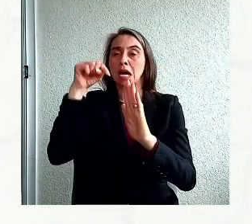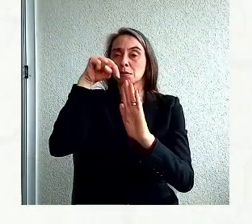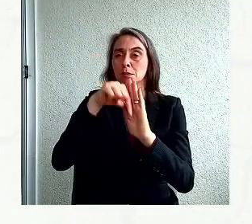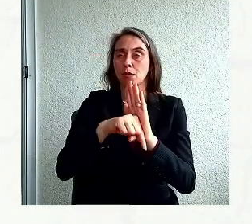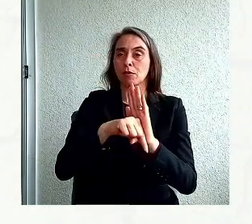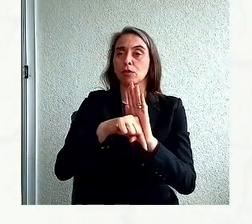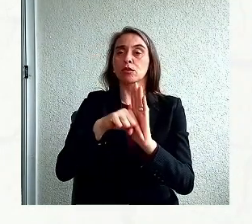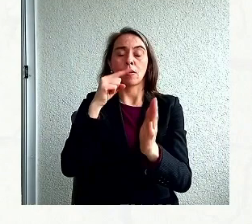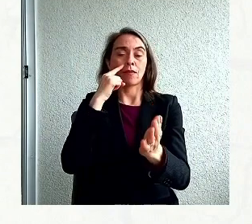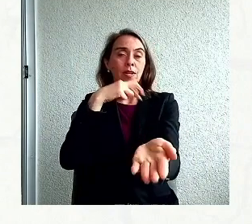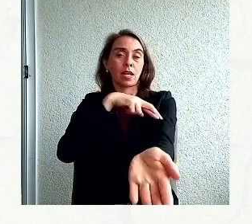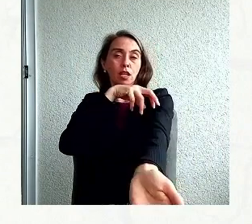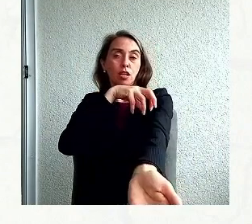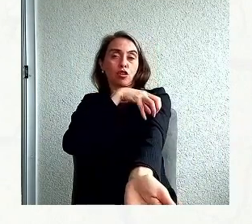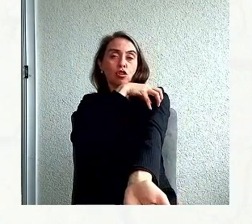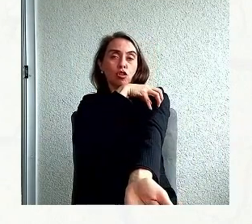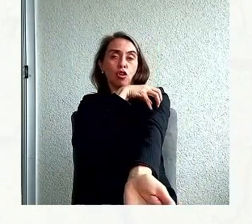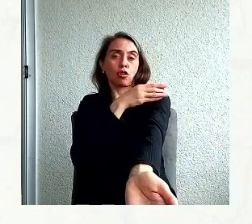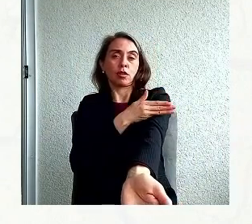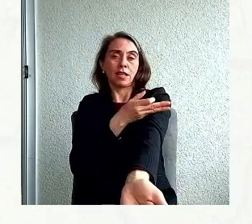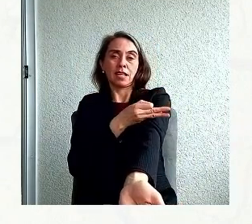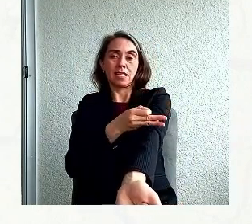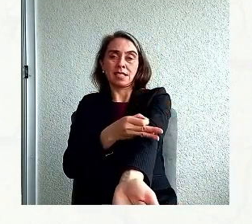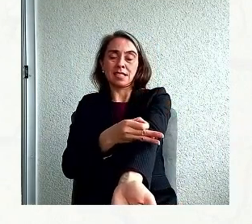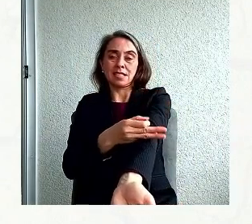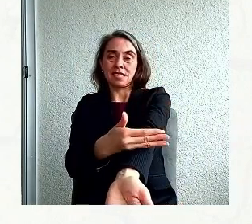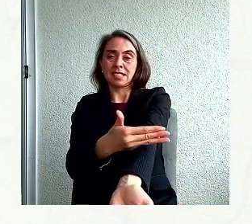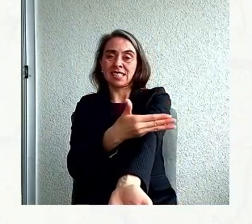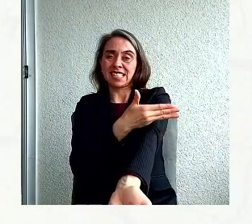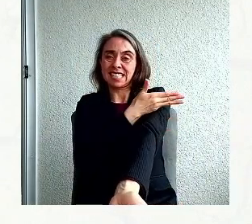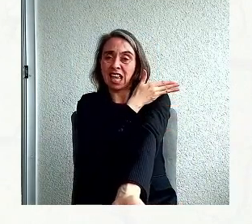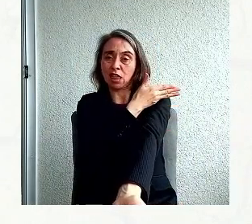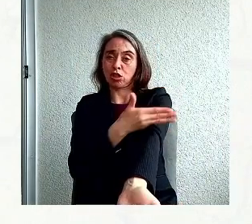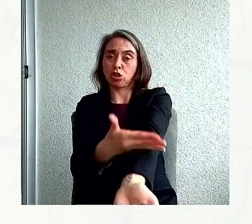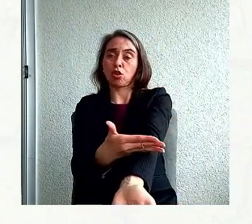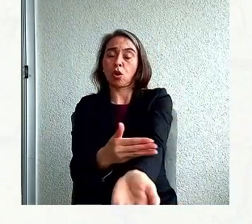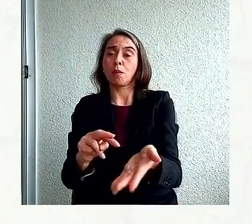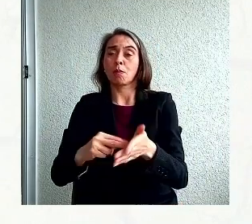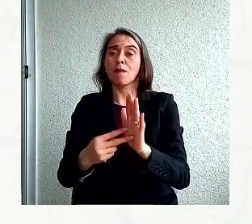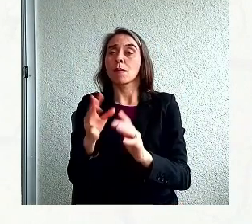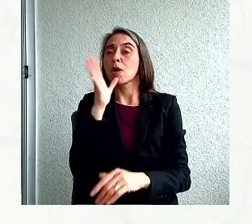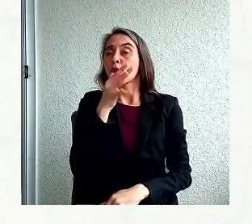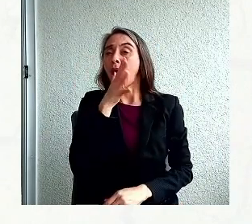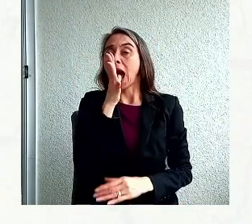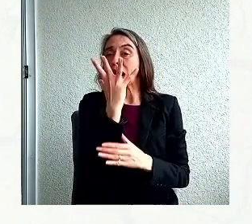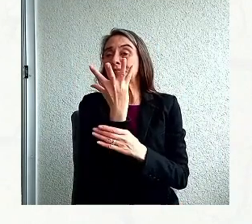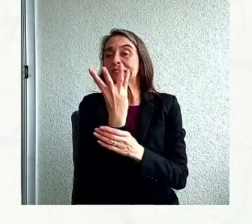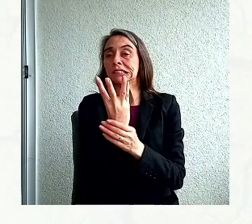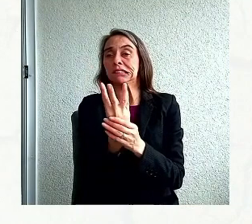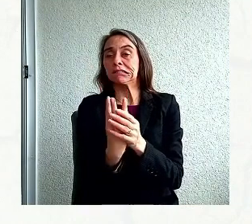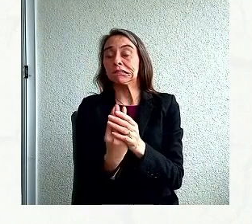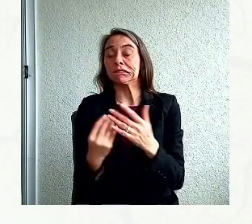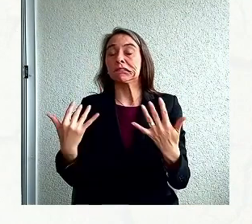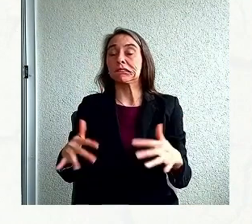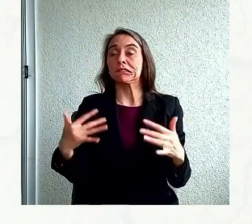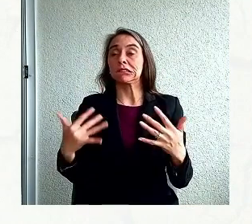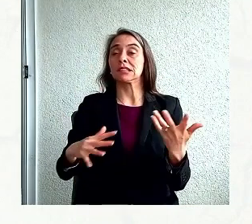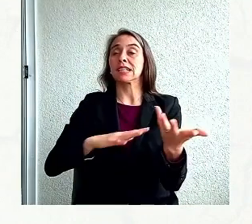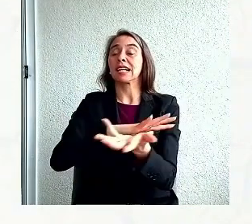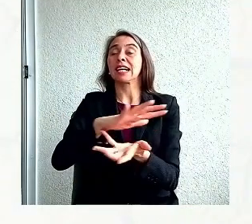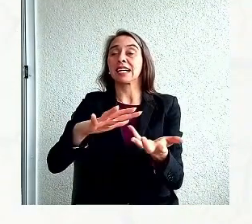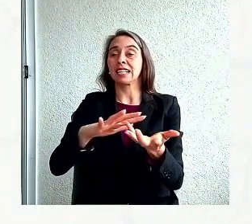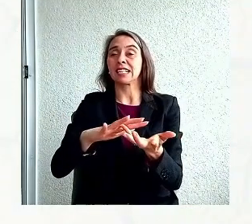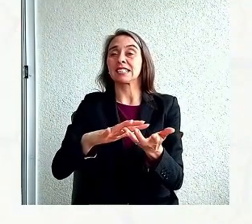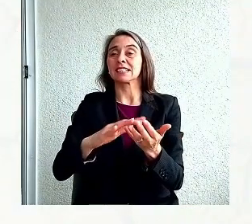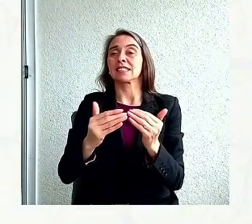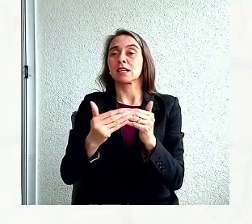tremenda relevancia y va a ser el gran tema de los próximos años, junto con el otro gran tema que también he